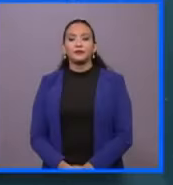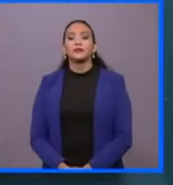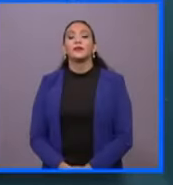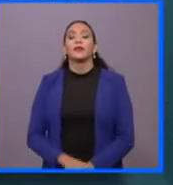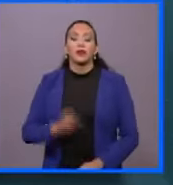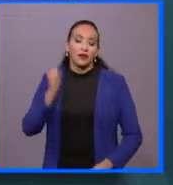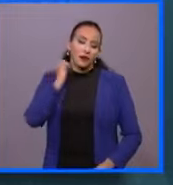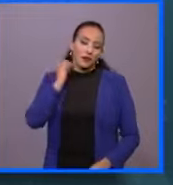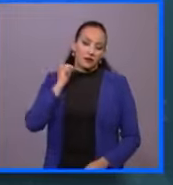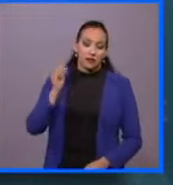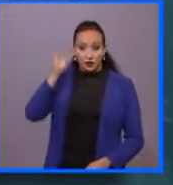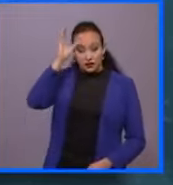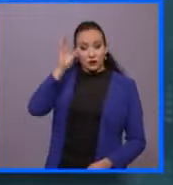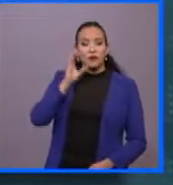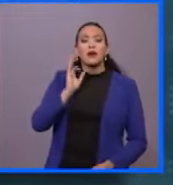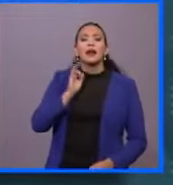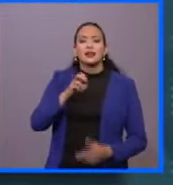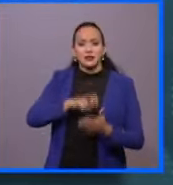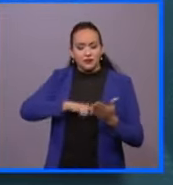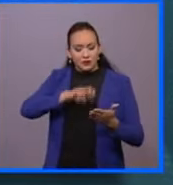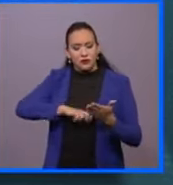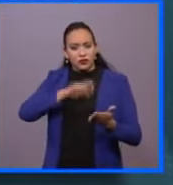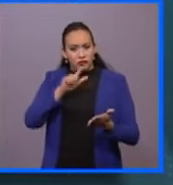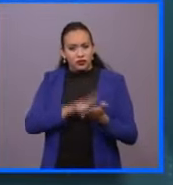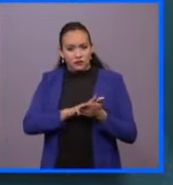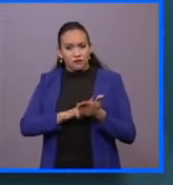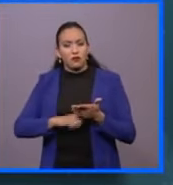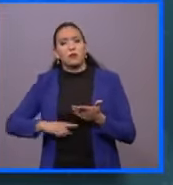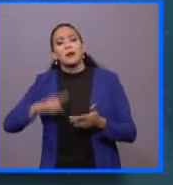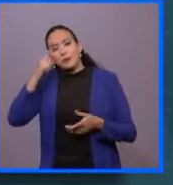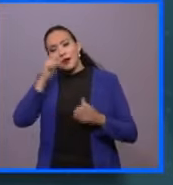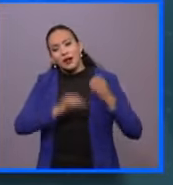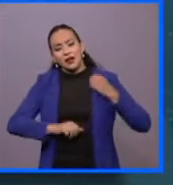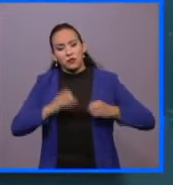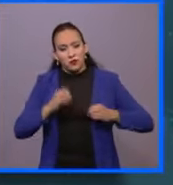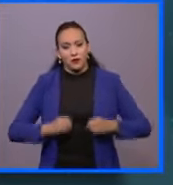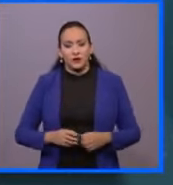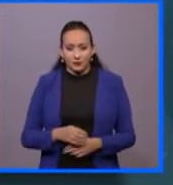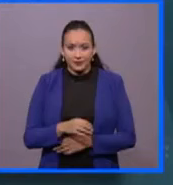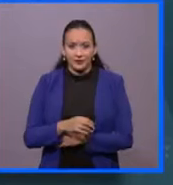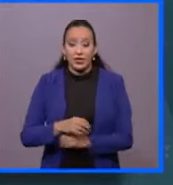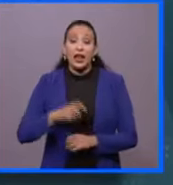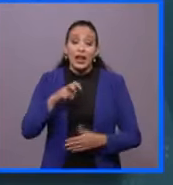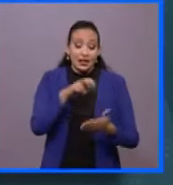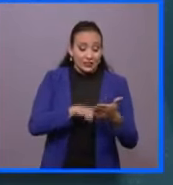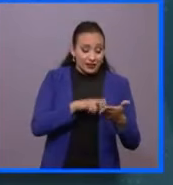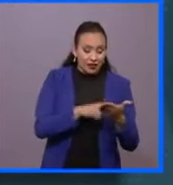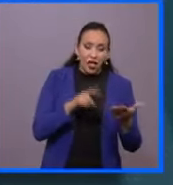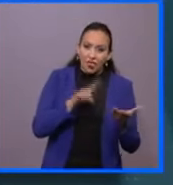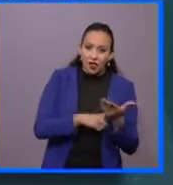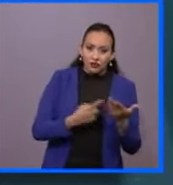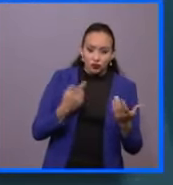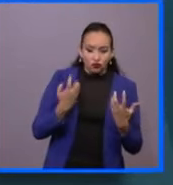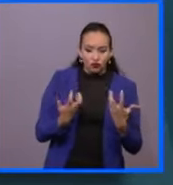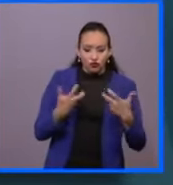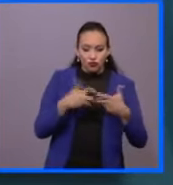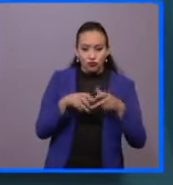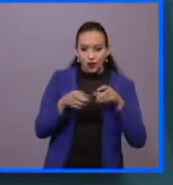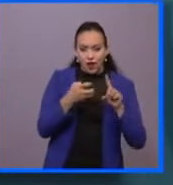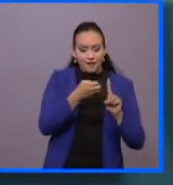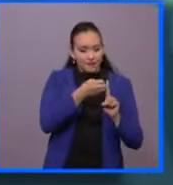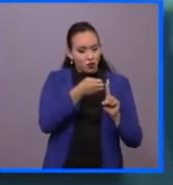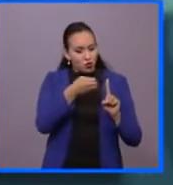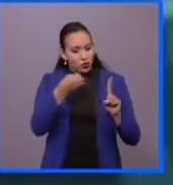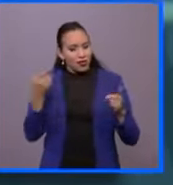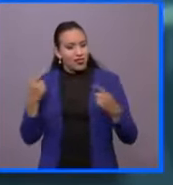El Congreso de Coahuila aprobó la reforma integral al Poder Judicial Estatal. Las modificaciones reestructuran su organización,